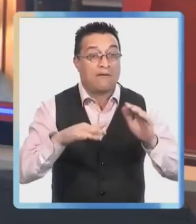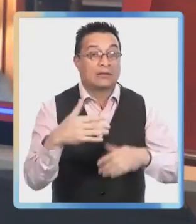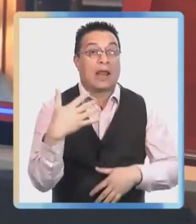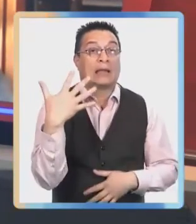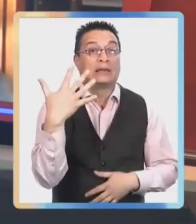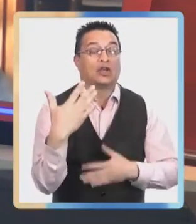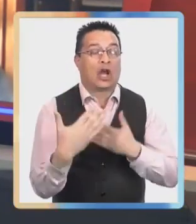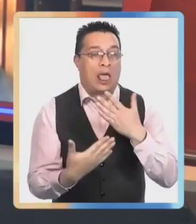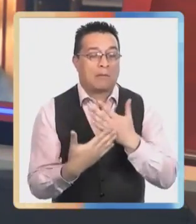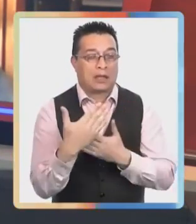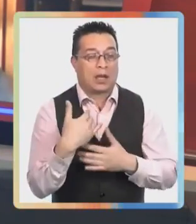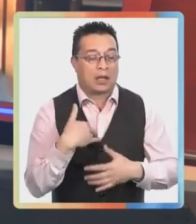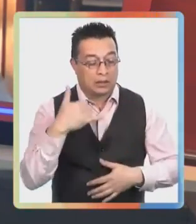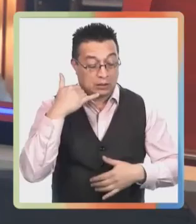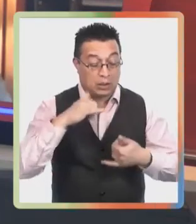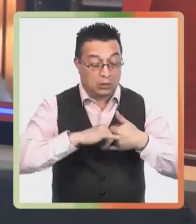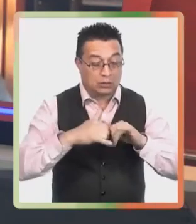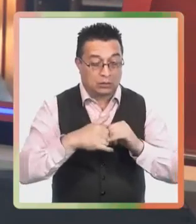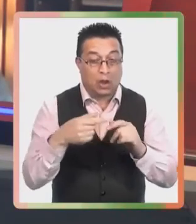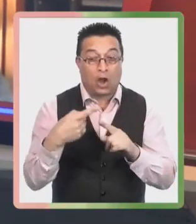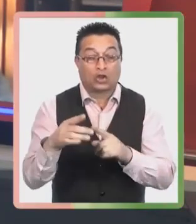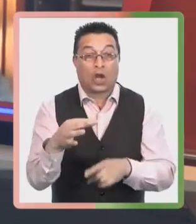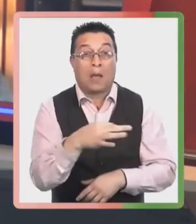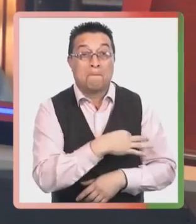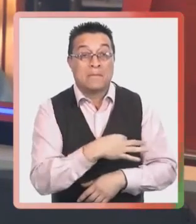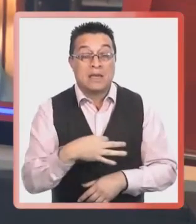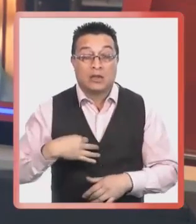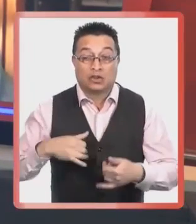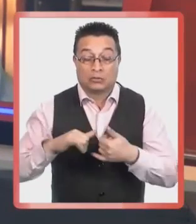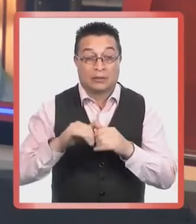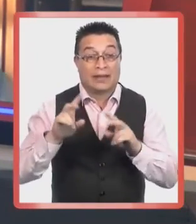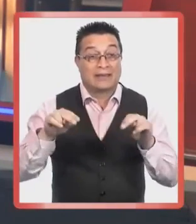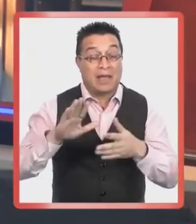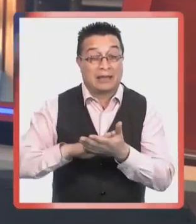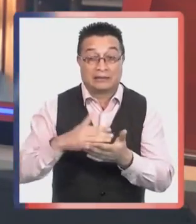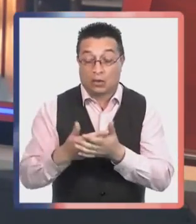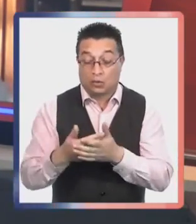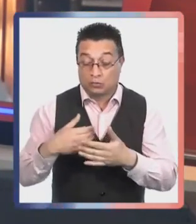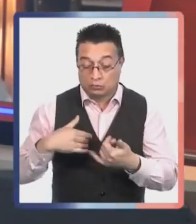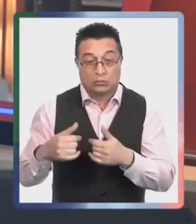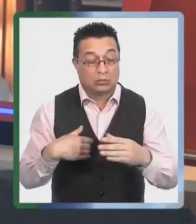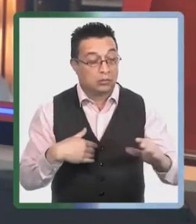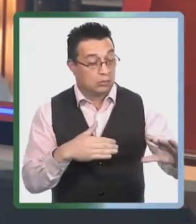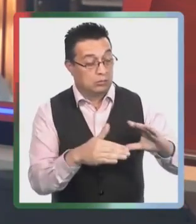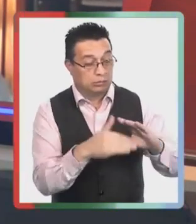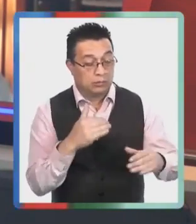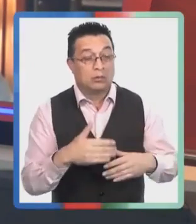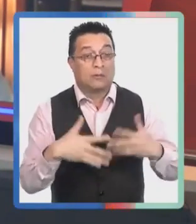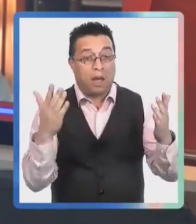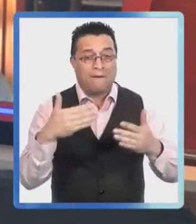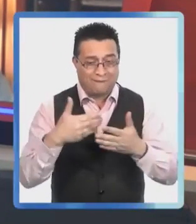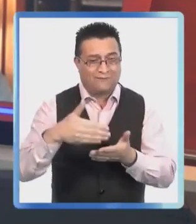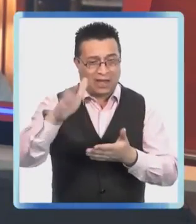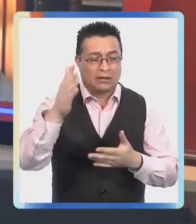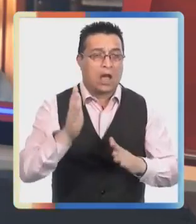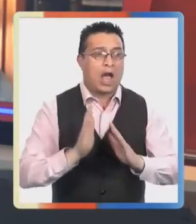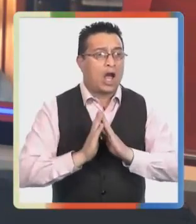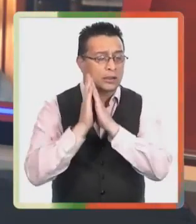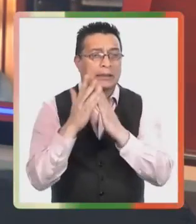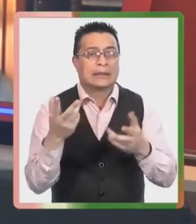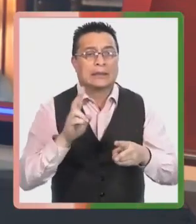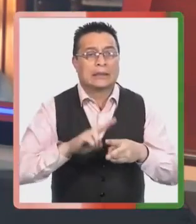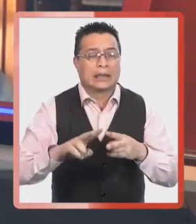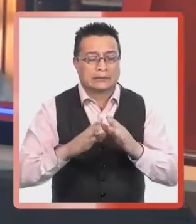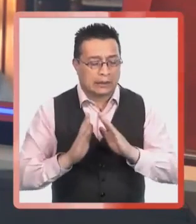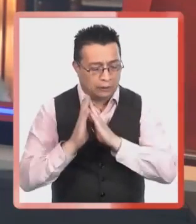hora. Una vez me pilló hablando a las 5 de la mañana por WhatsApp con otro ministro por un tema de salud justamente, y me dijo, vayan a